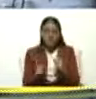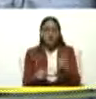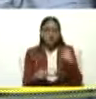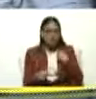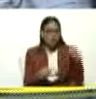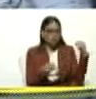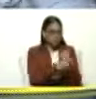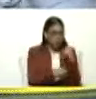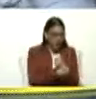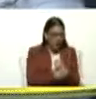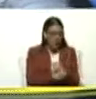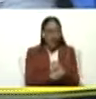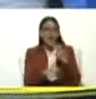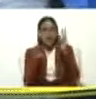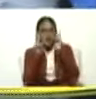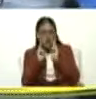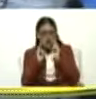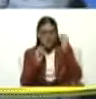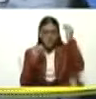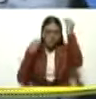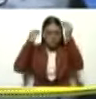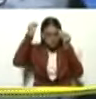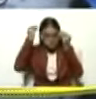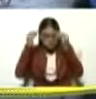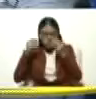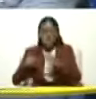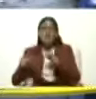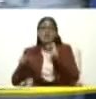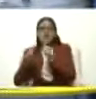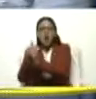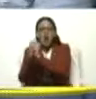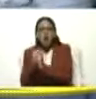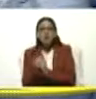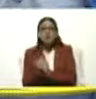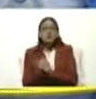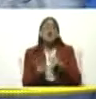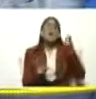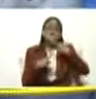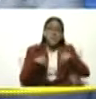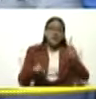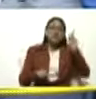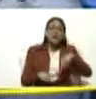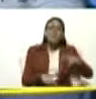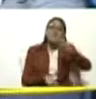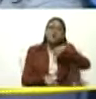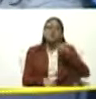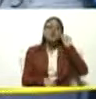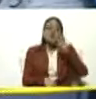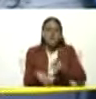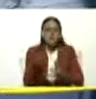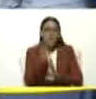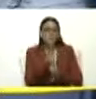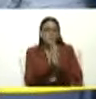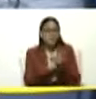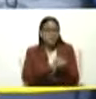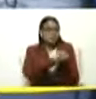acción. Pero también creo que es evolución, como todo. En la vida todo es evolución y